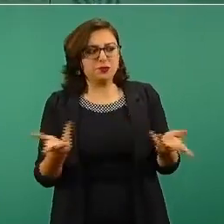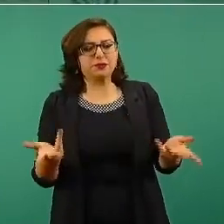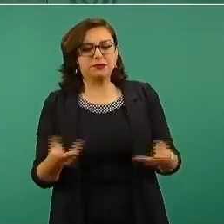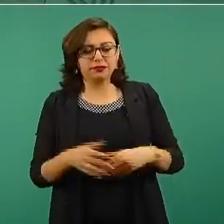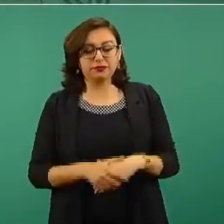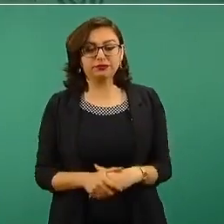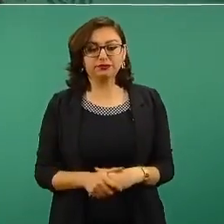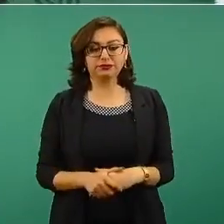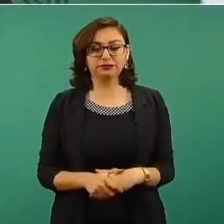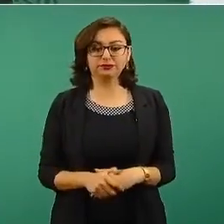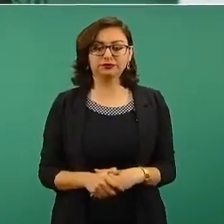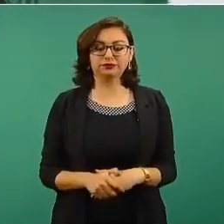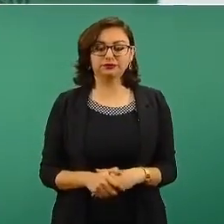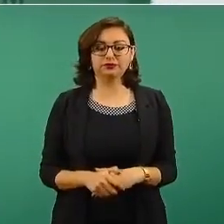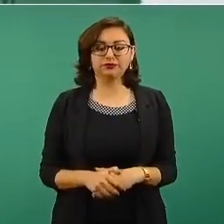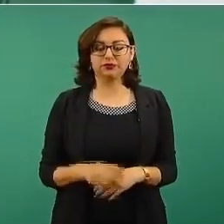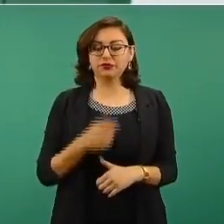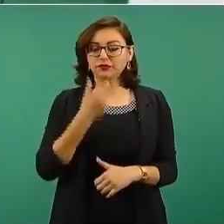En mi caso,